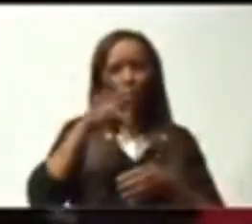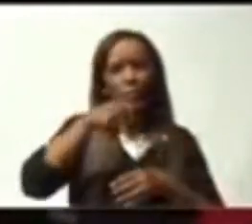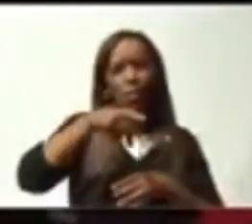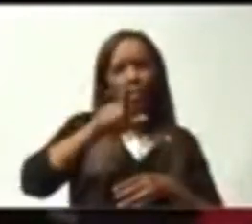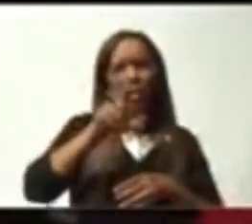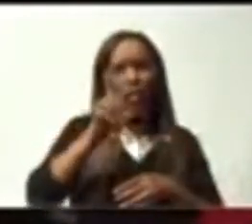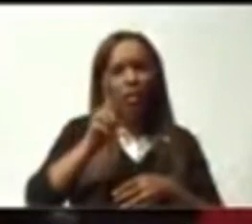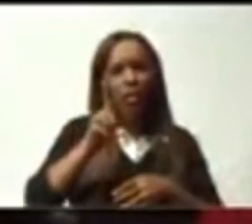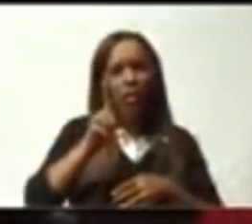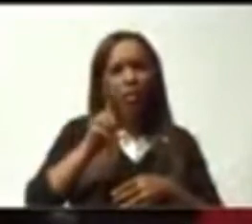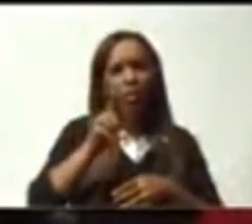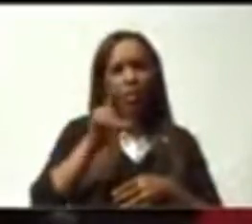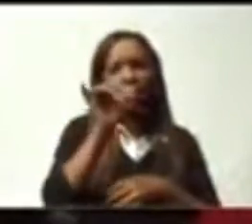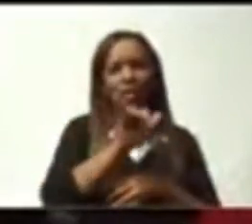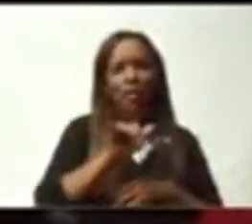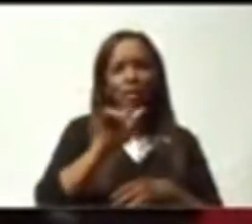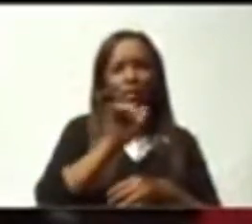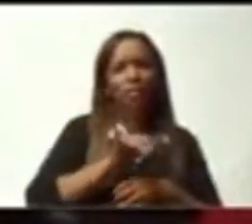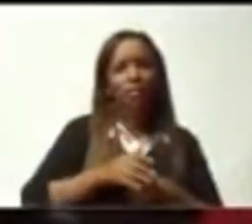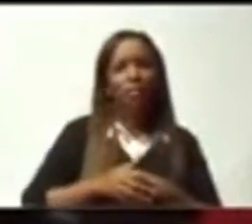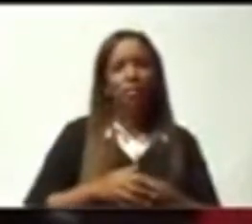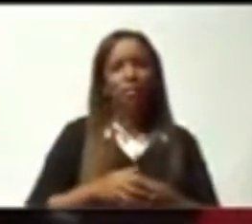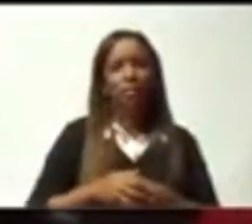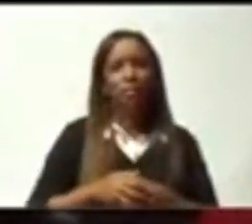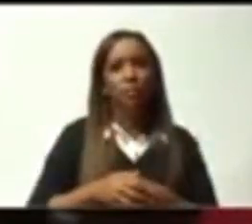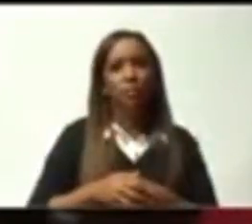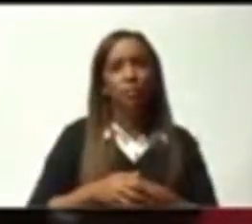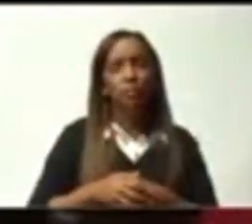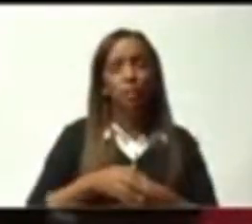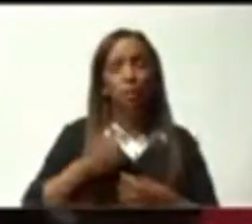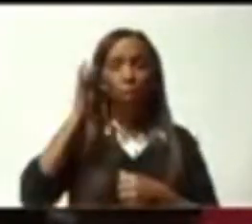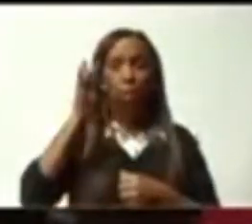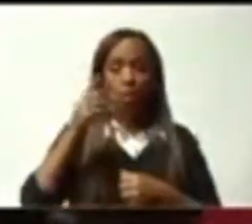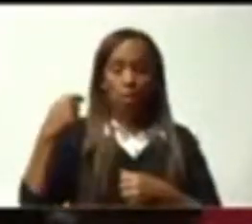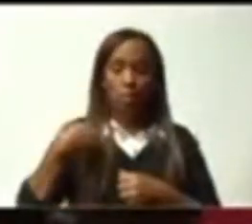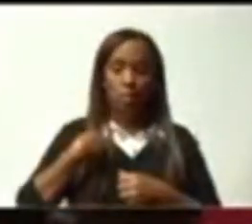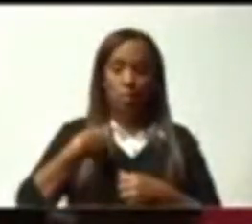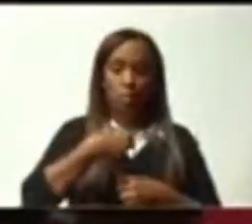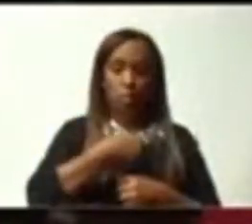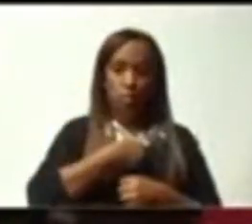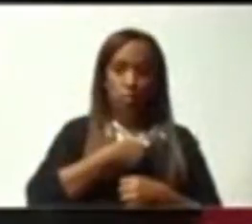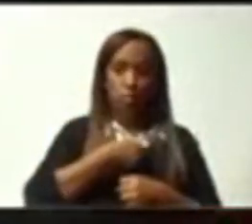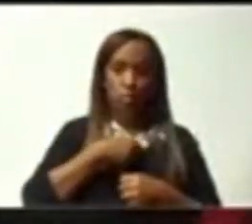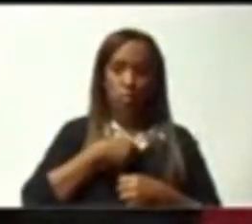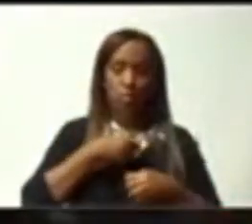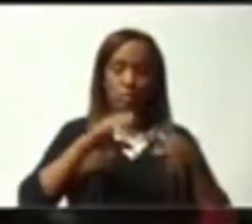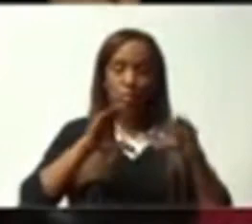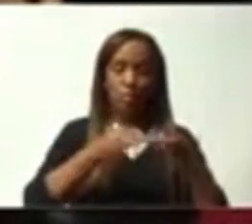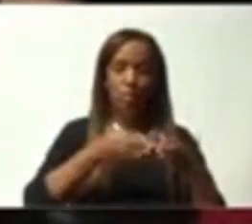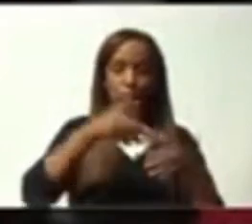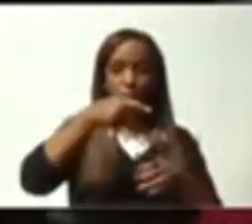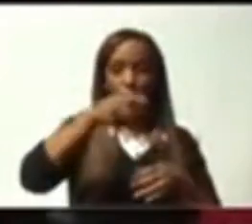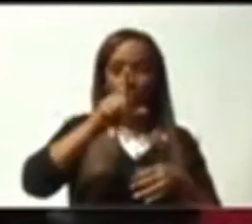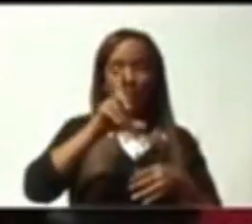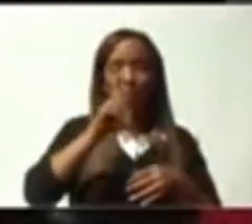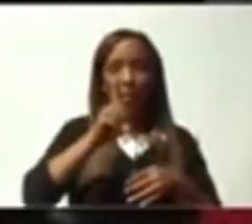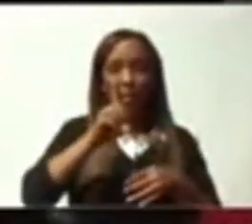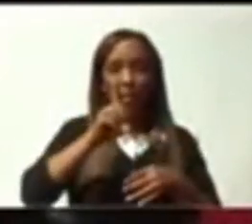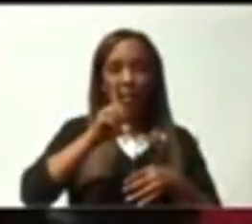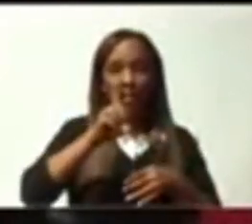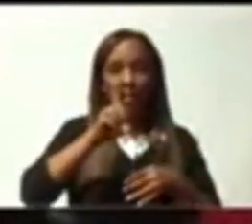PLD. Bueno, el PLD va a estar del lado de la transparencia, de donde siempre ha estado. El PLD va a estar al lado de